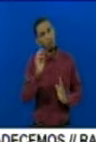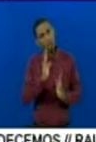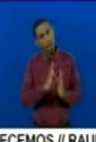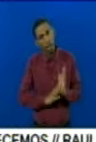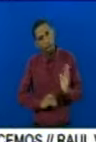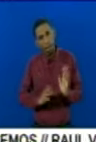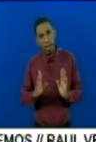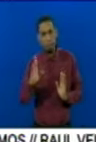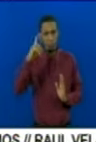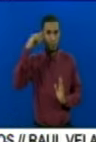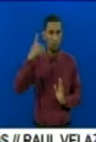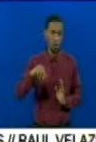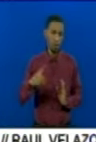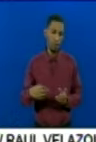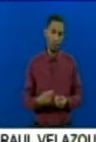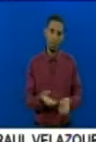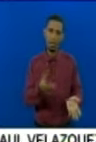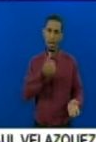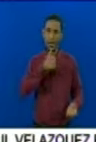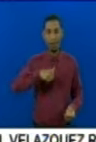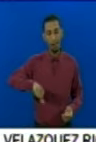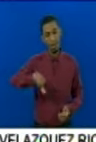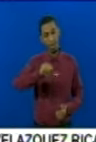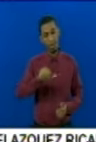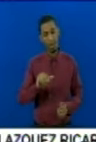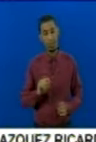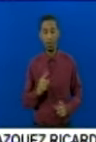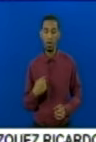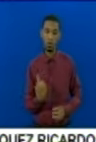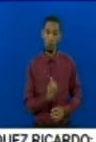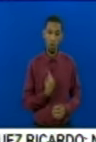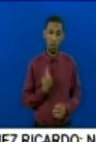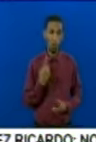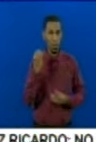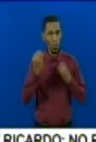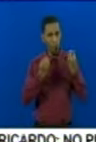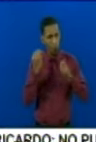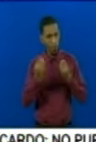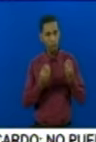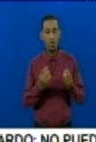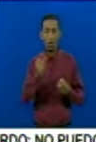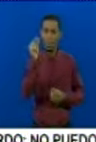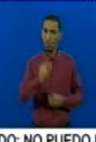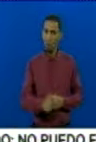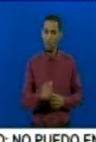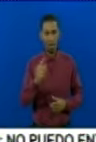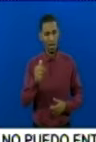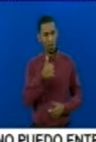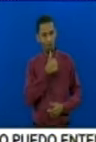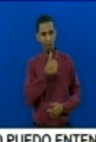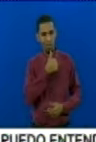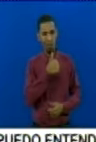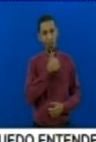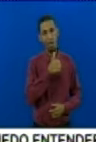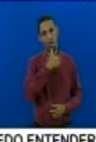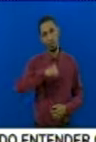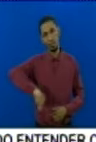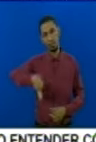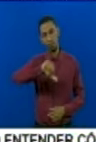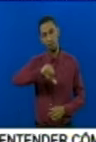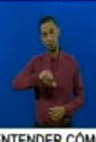el aceite por distribuir. Es otra de las cosas que más presiona y por la que más pregunta nuestro pueblo. O sea, que yo creo que a grandes